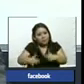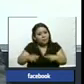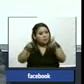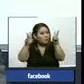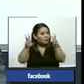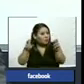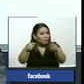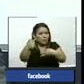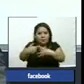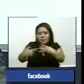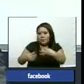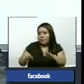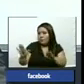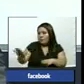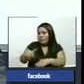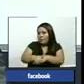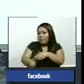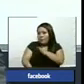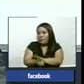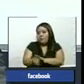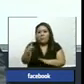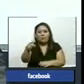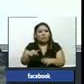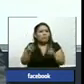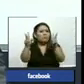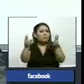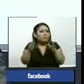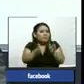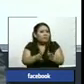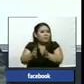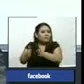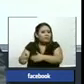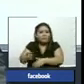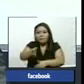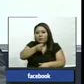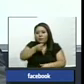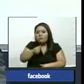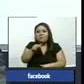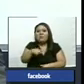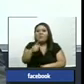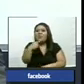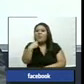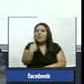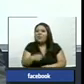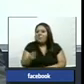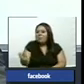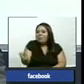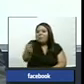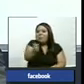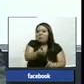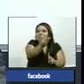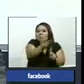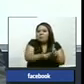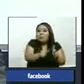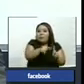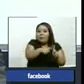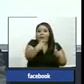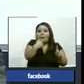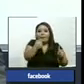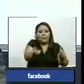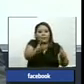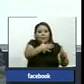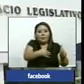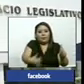de carácter legislativo. Pero mientras tanto, vamos a otras noticias. Conozcamos un poco más de quién asumirá la presidencia precisamente de este órgano de